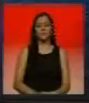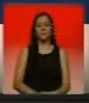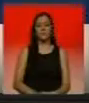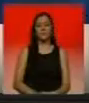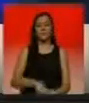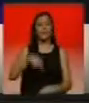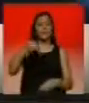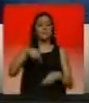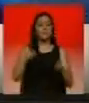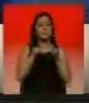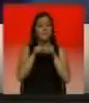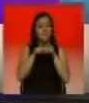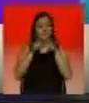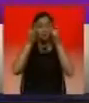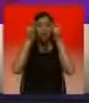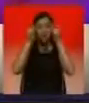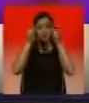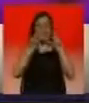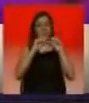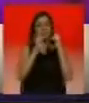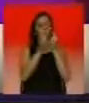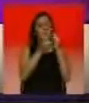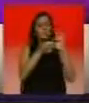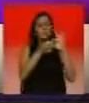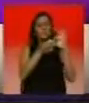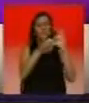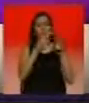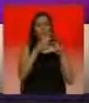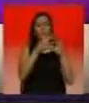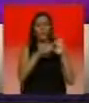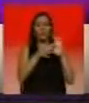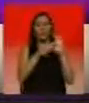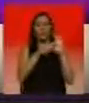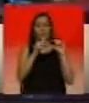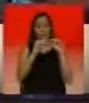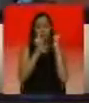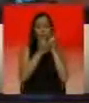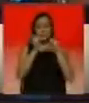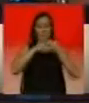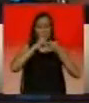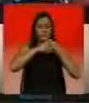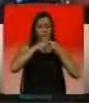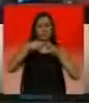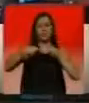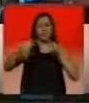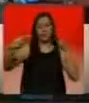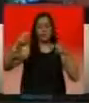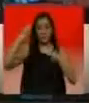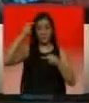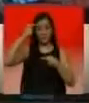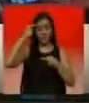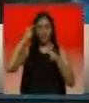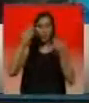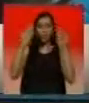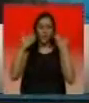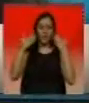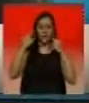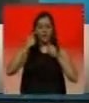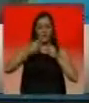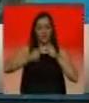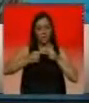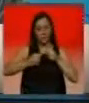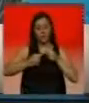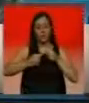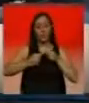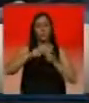Y en este mismo tema, la unidad formada por varios movimientos de oposición en torno a los alcaldes de Guayaquil, Quito y el prefecto de